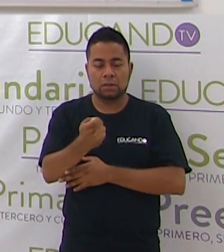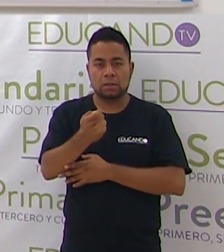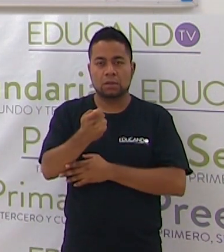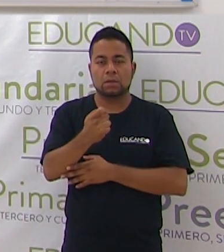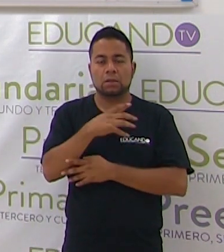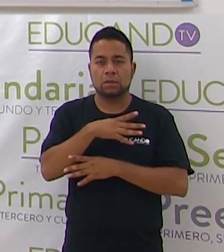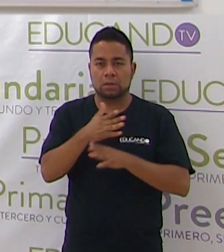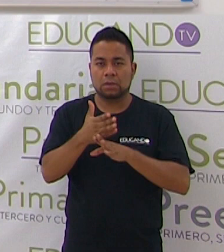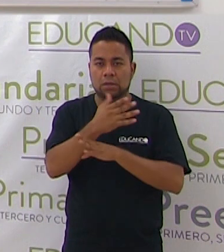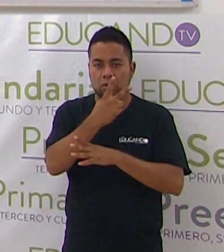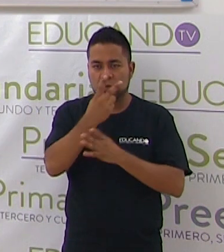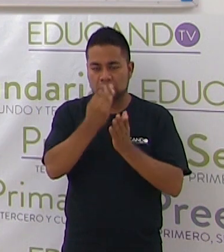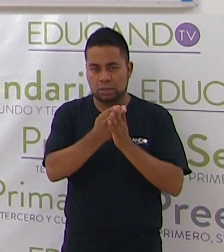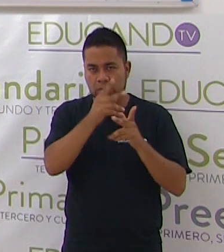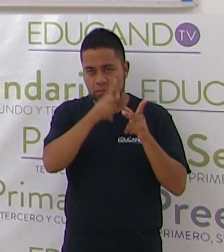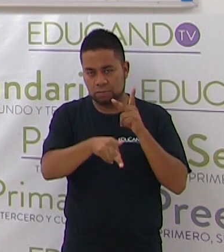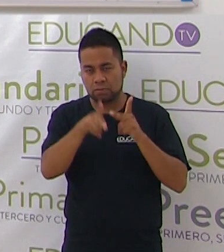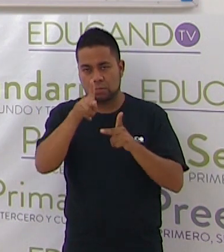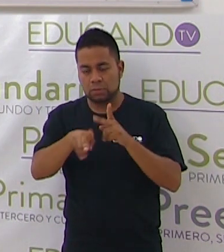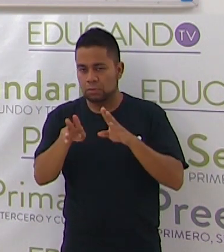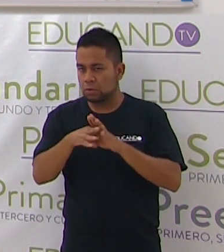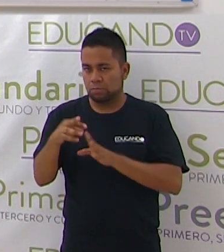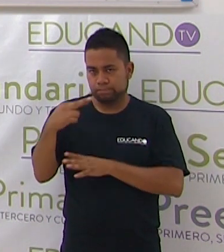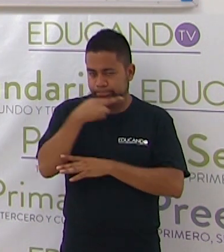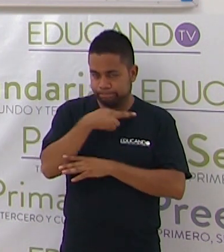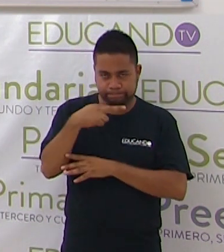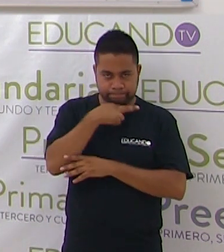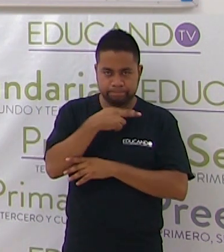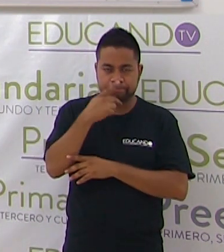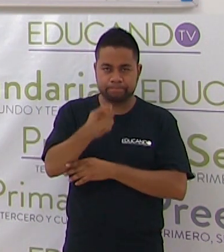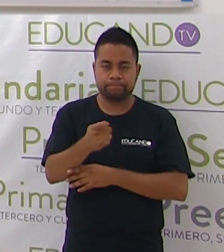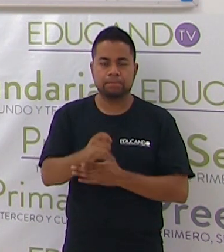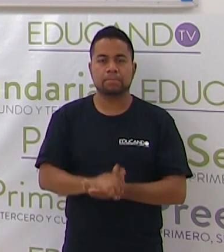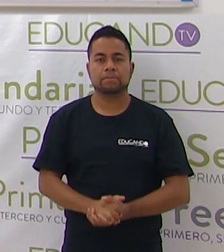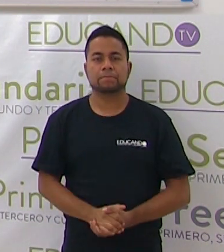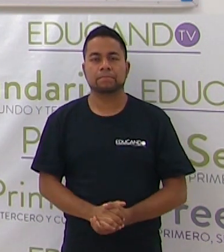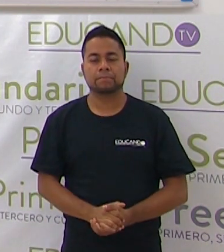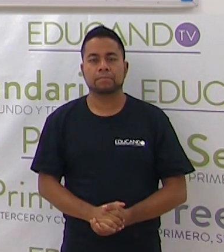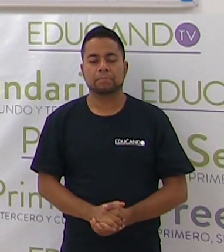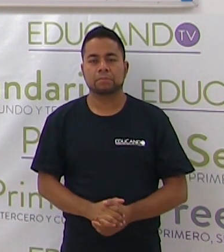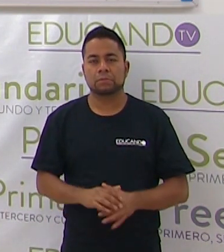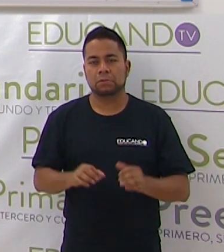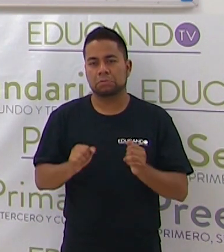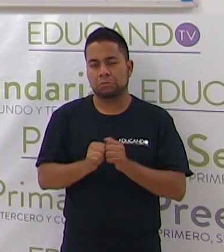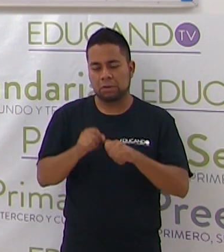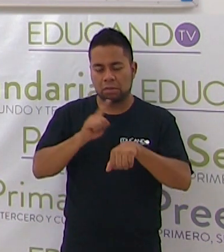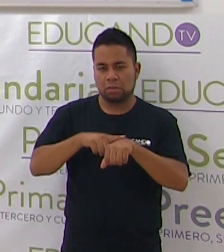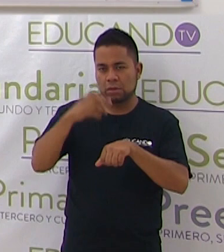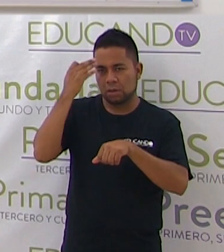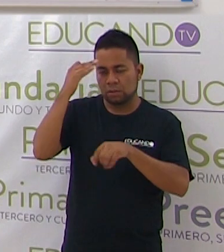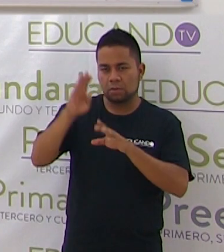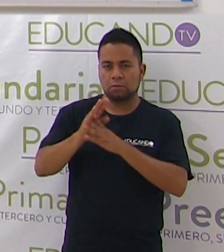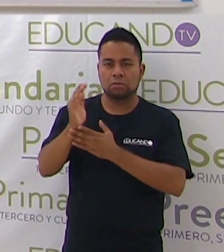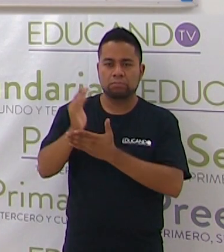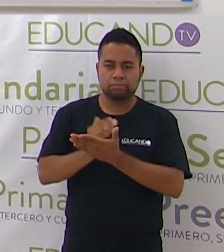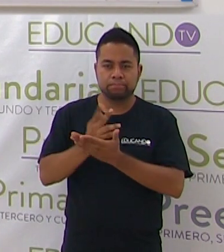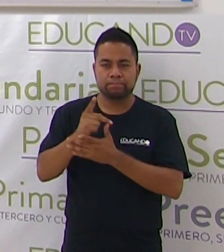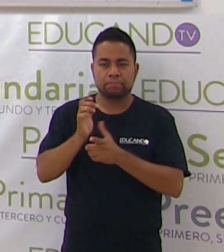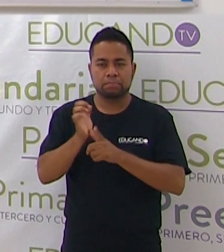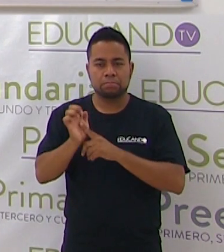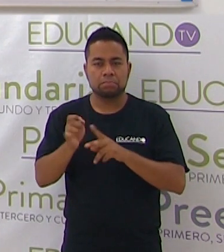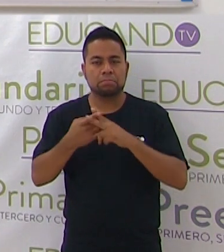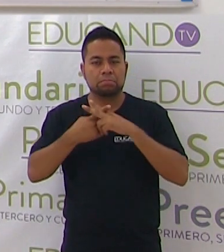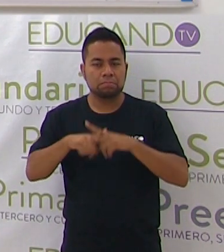que vimos en estas dos sesiones. Lo vamos a ver rápidamente por cosas de tiempo, pero pues entonces vamos